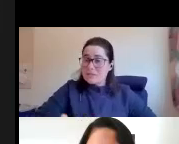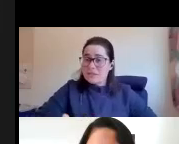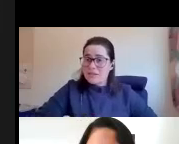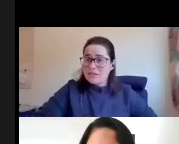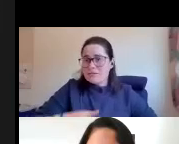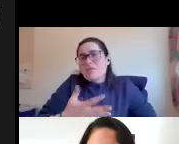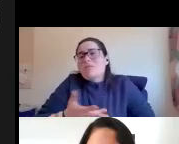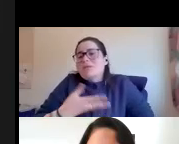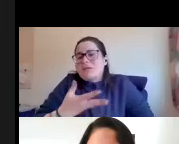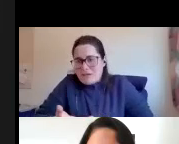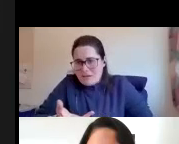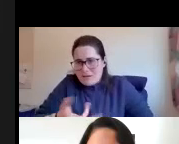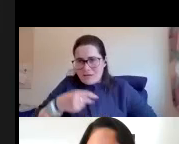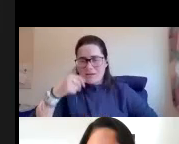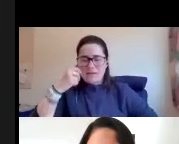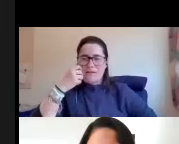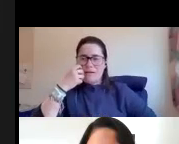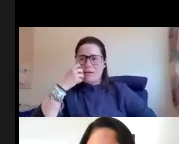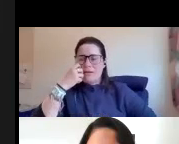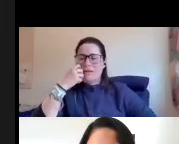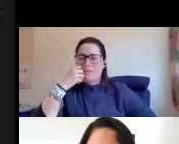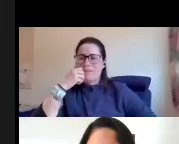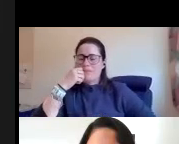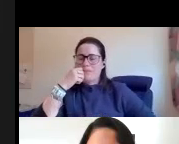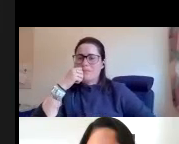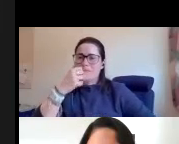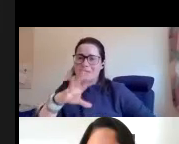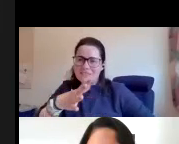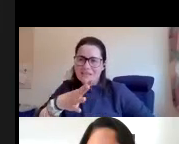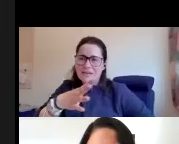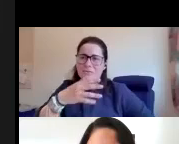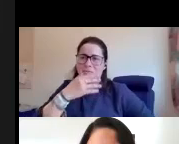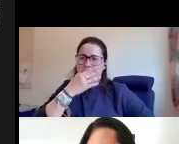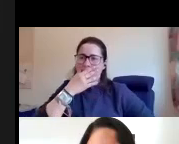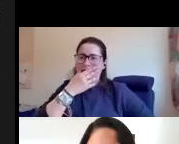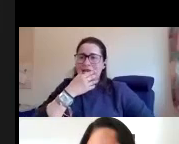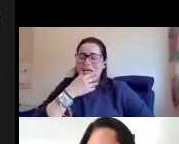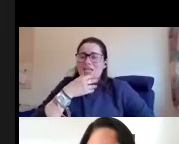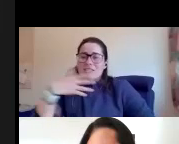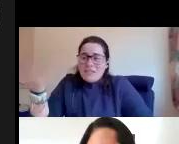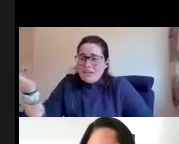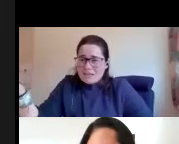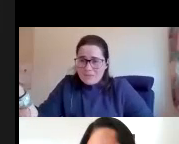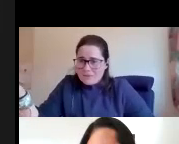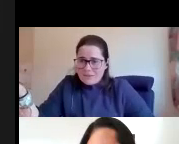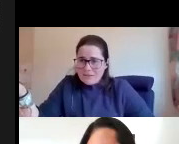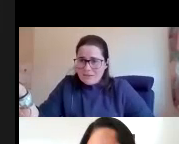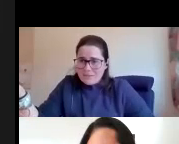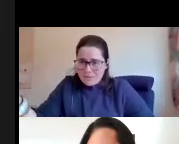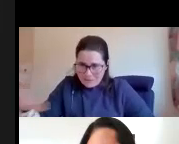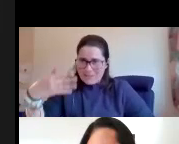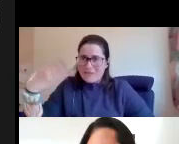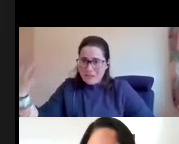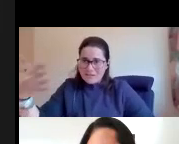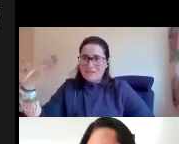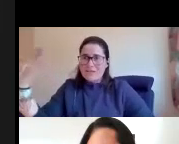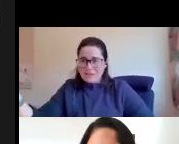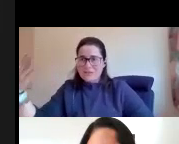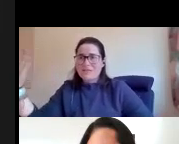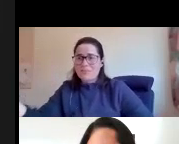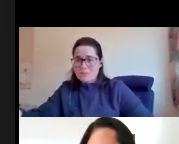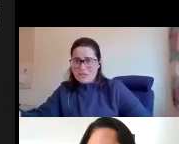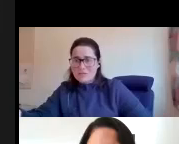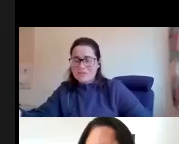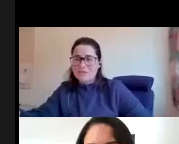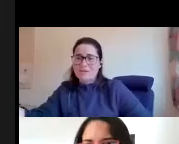Como les enseñé, entonces, como traté de enseñarles un poco, sí hay respuestas, porque se viene diciendo